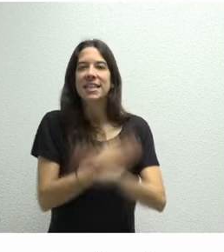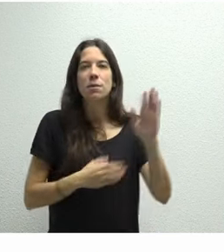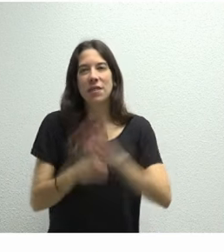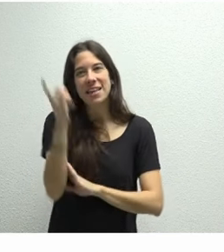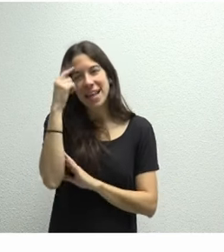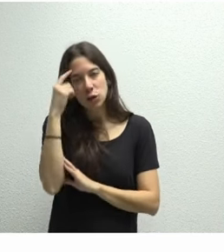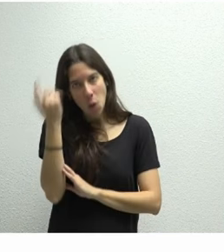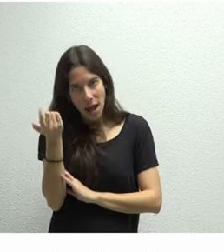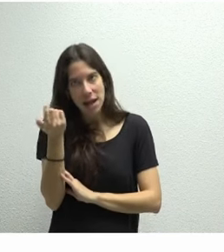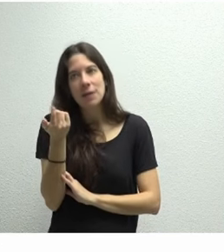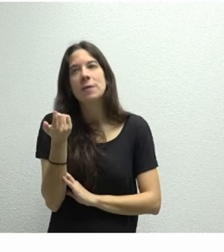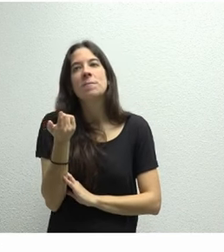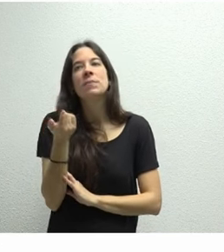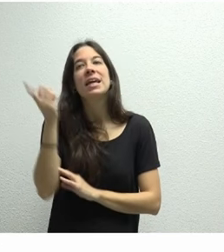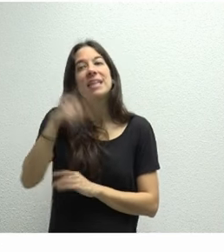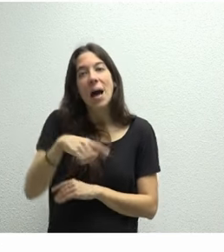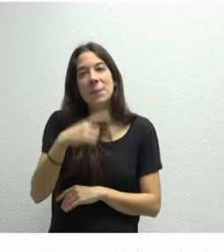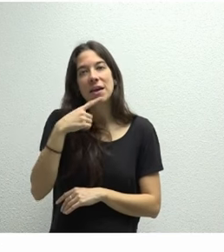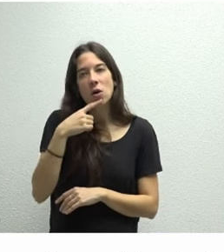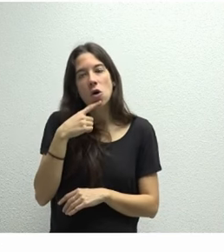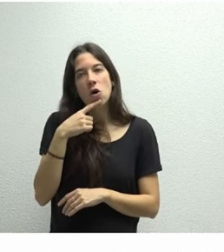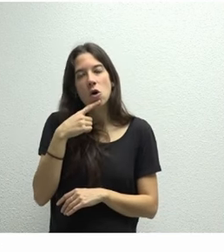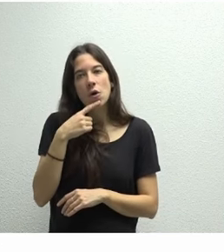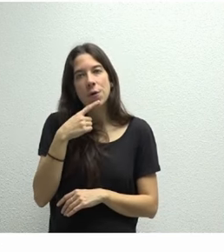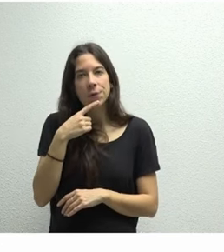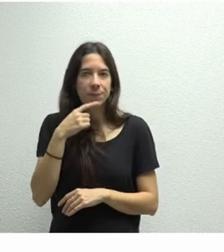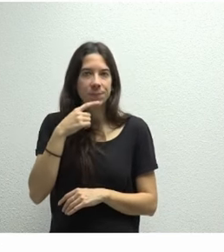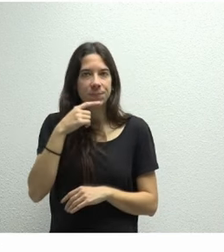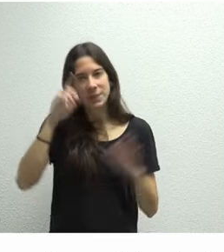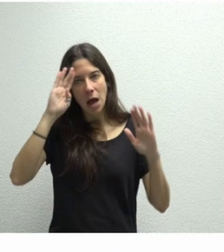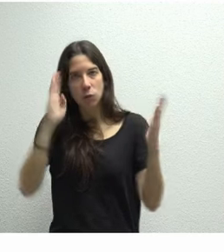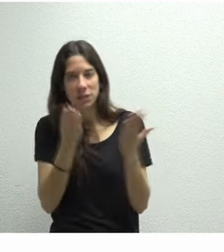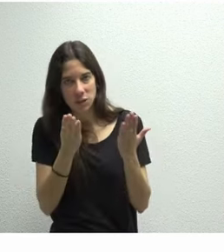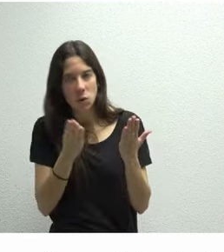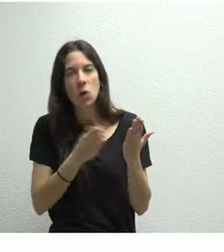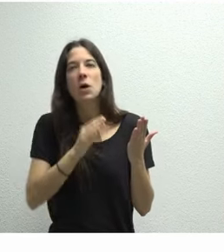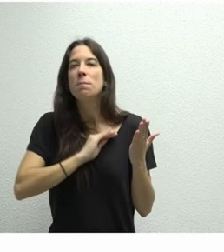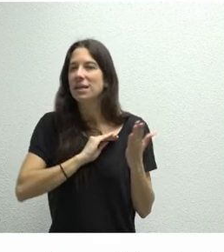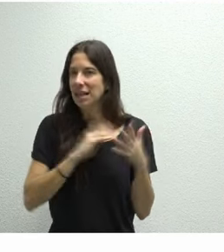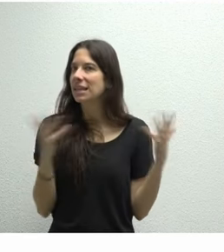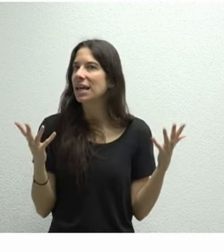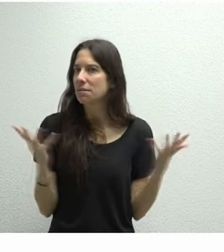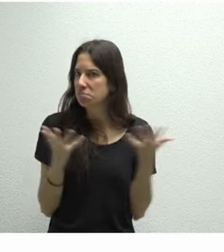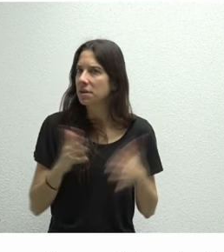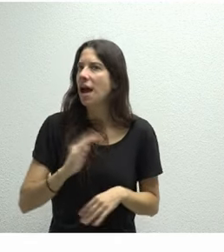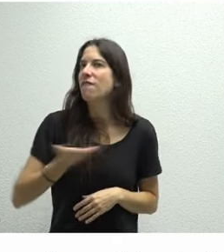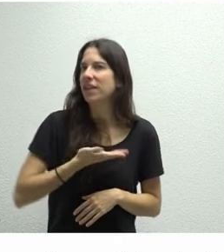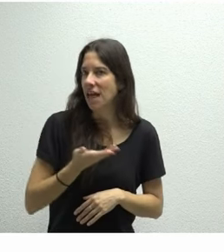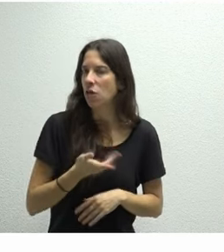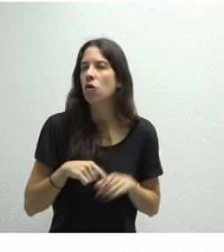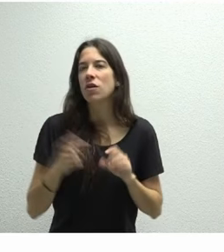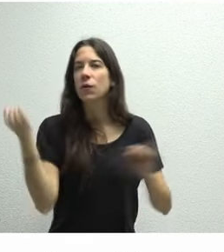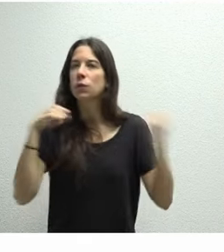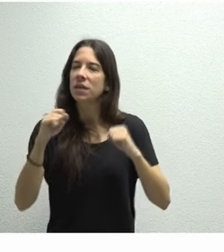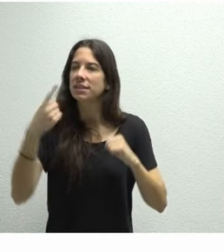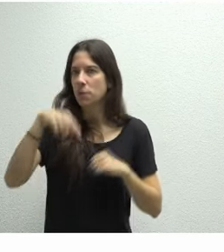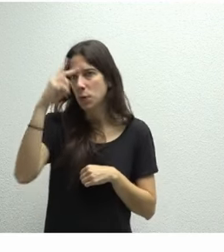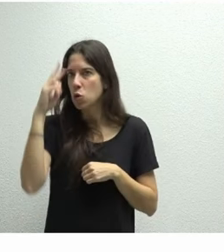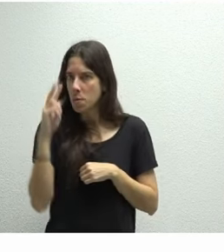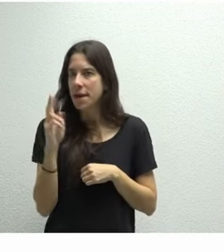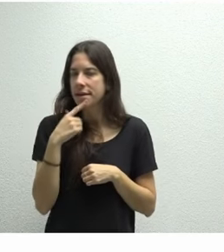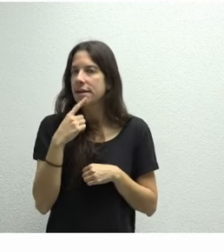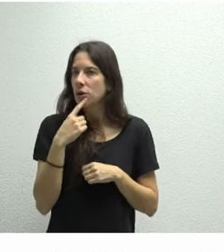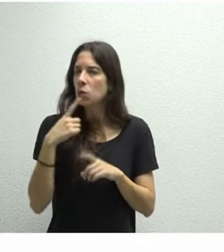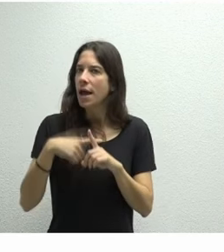condición del espectro del autismo gravemente afectado y con unas conductas que preocupan que realmente tienen una severidad pues